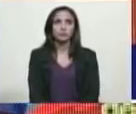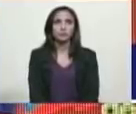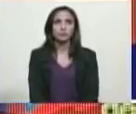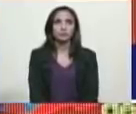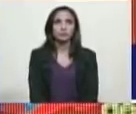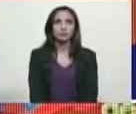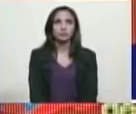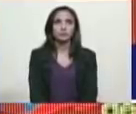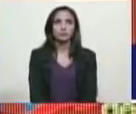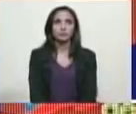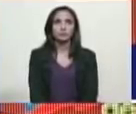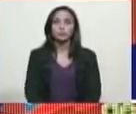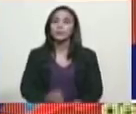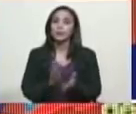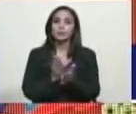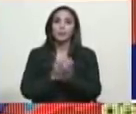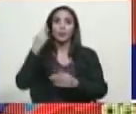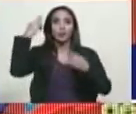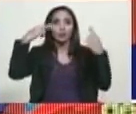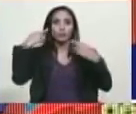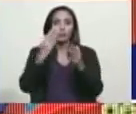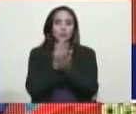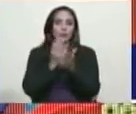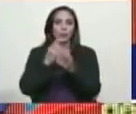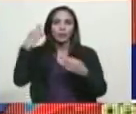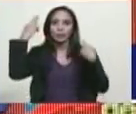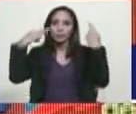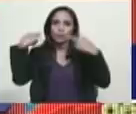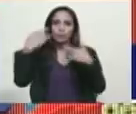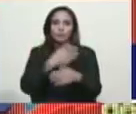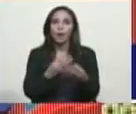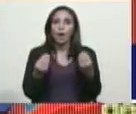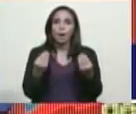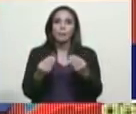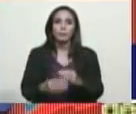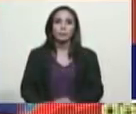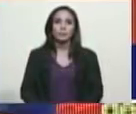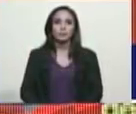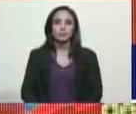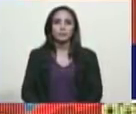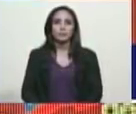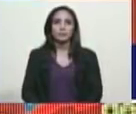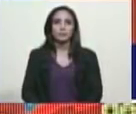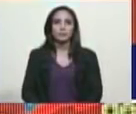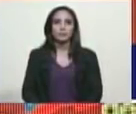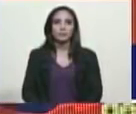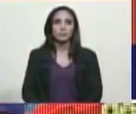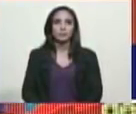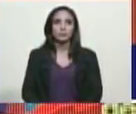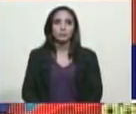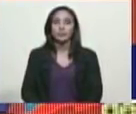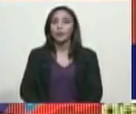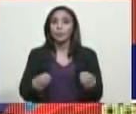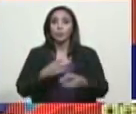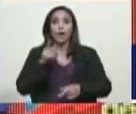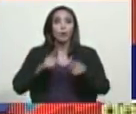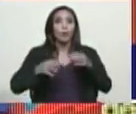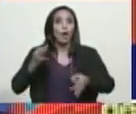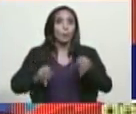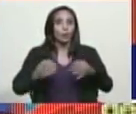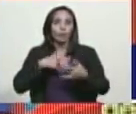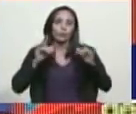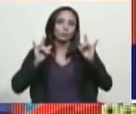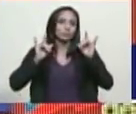Yo siempre hago esta reflexión. Mucha gente quiere estudiar para abogados. Muy bien, respeto a los abogados, los quiero